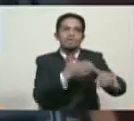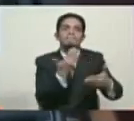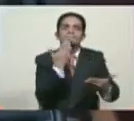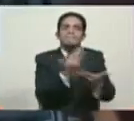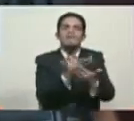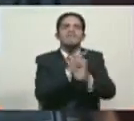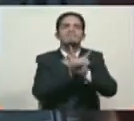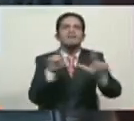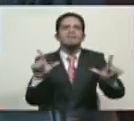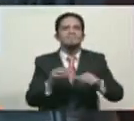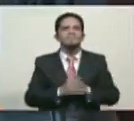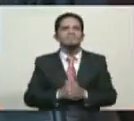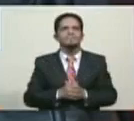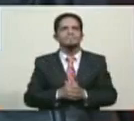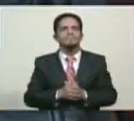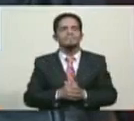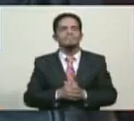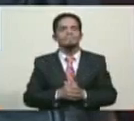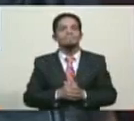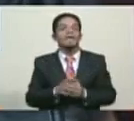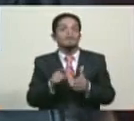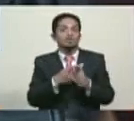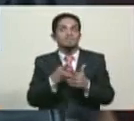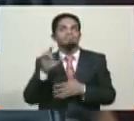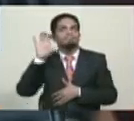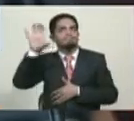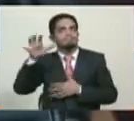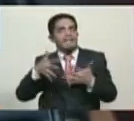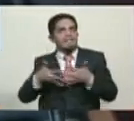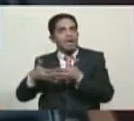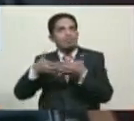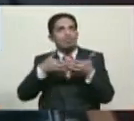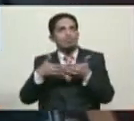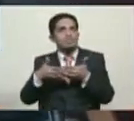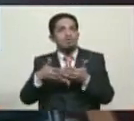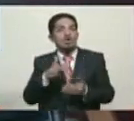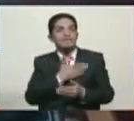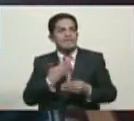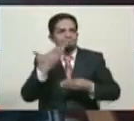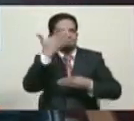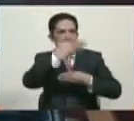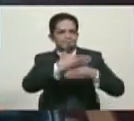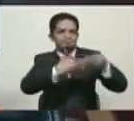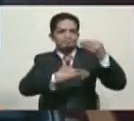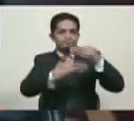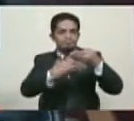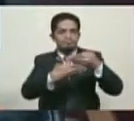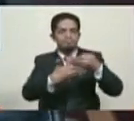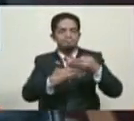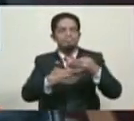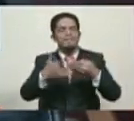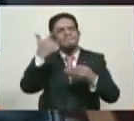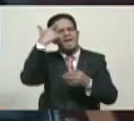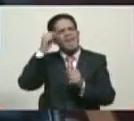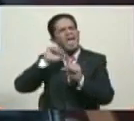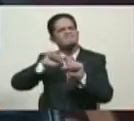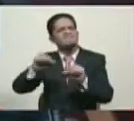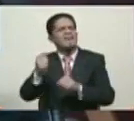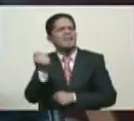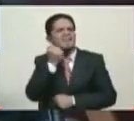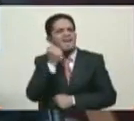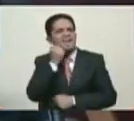algo, el desespero imperial en hacer un muro fronterizo con México para evitar el reclamo histórico de los